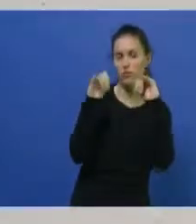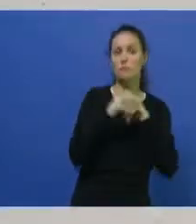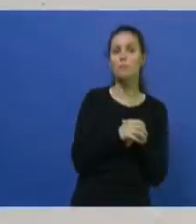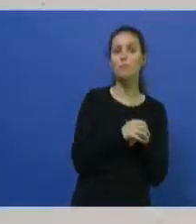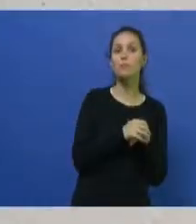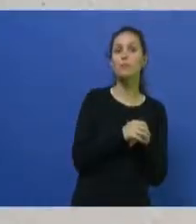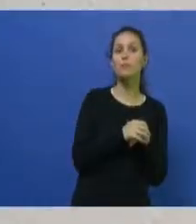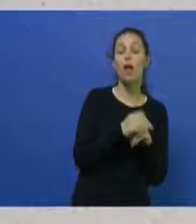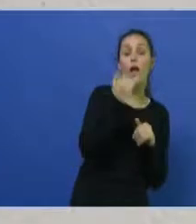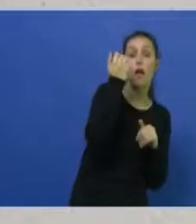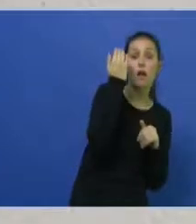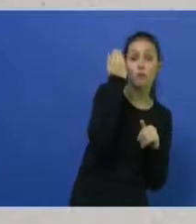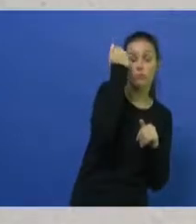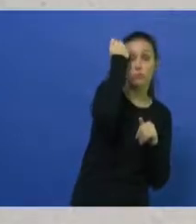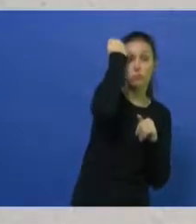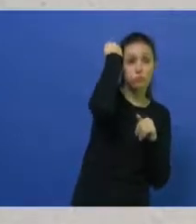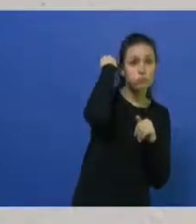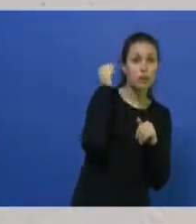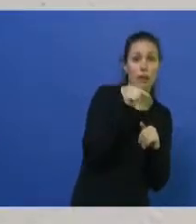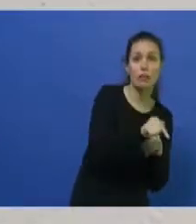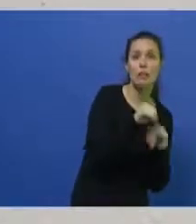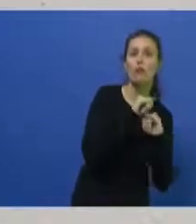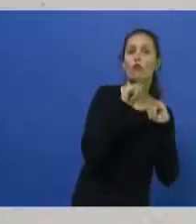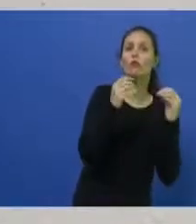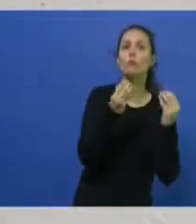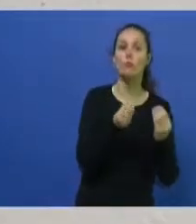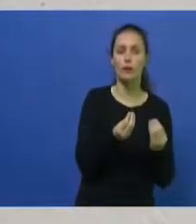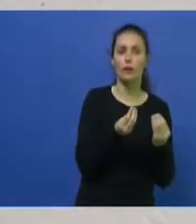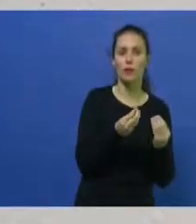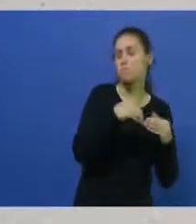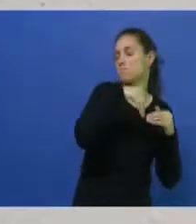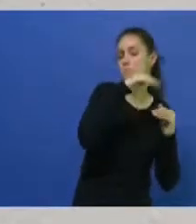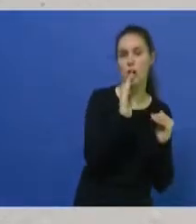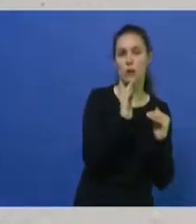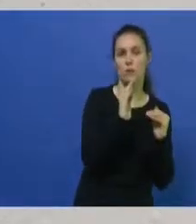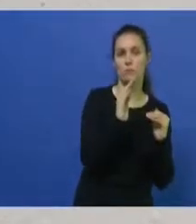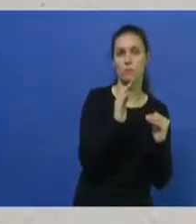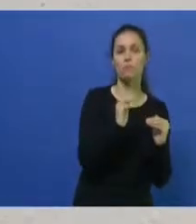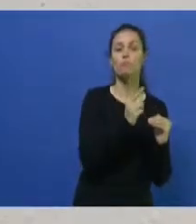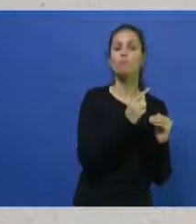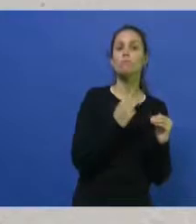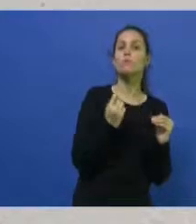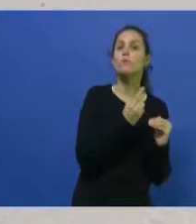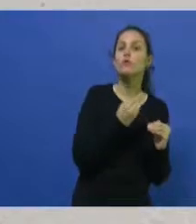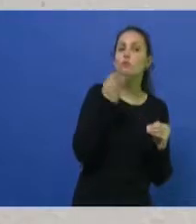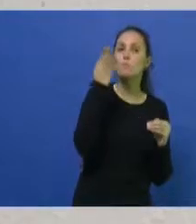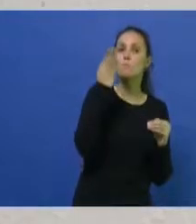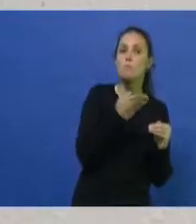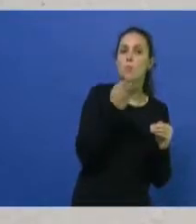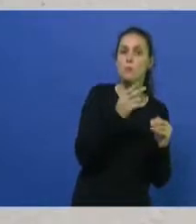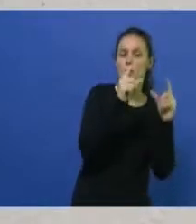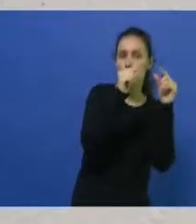que Gil ha dicho públicamente, sí, es mucho más. Nosotros manejamos un promedio de 800 mil